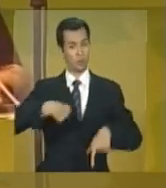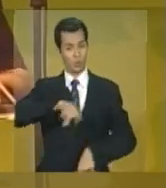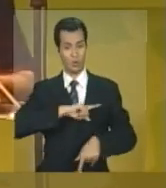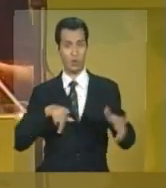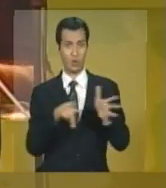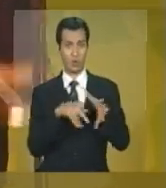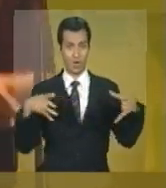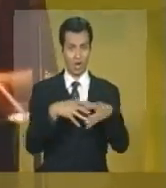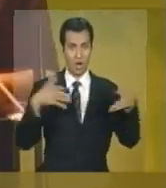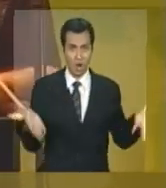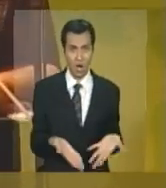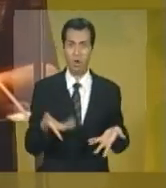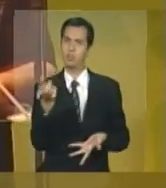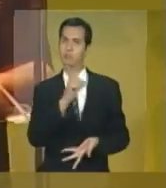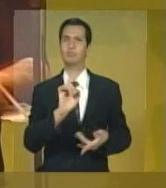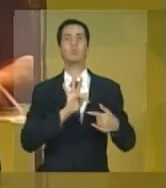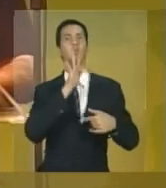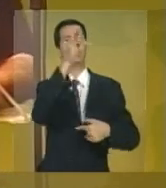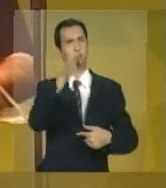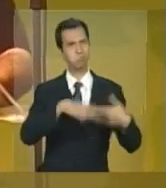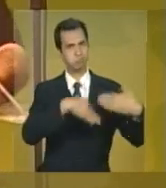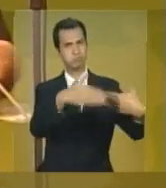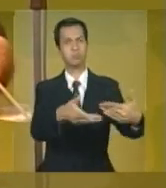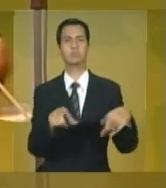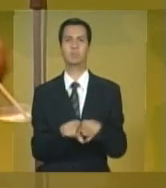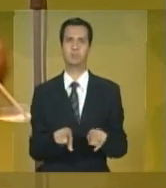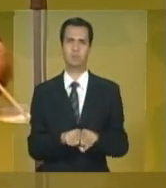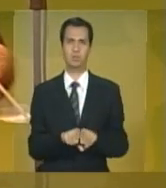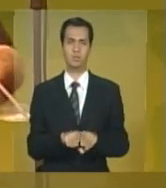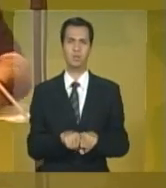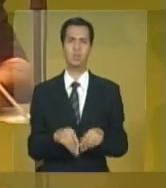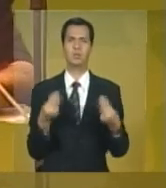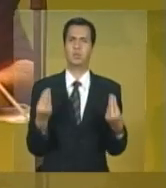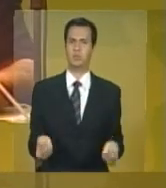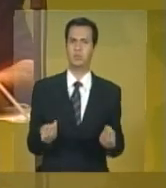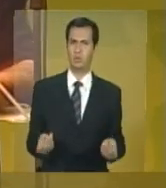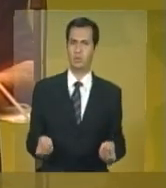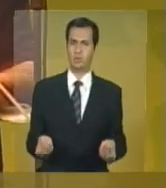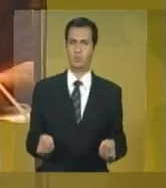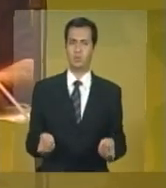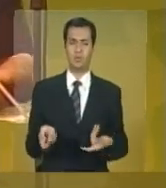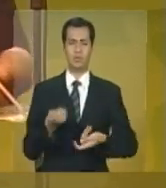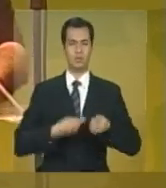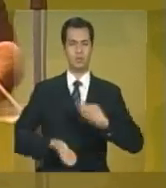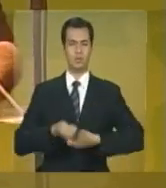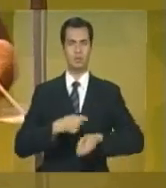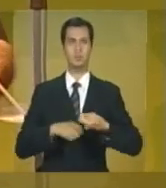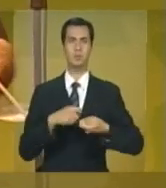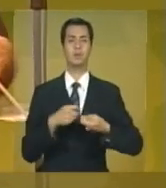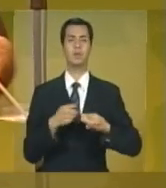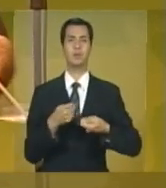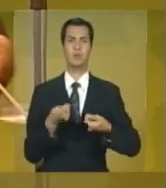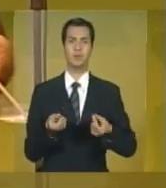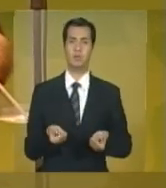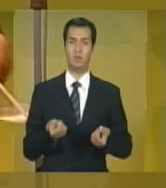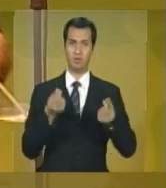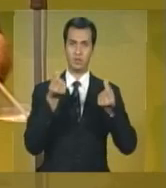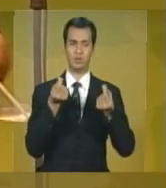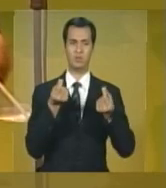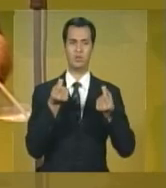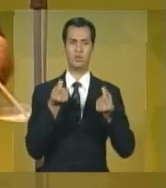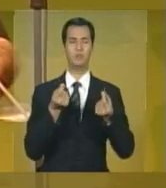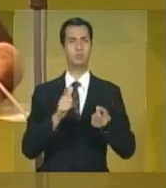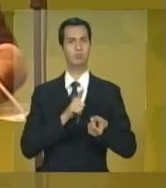futuras. No es posible que a través de la economía verde se pretenda un